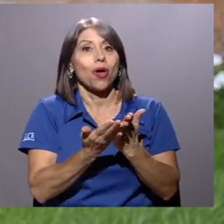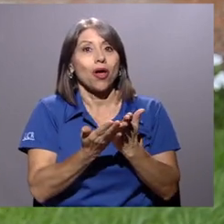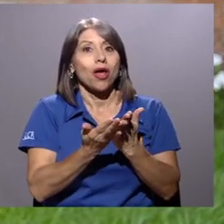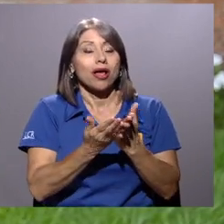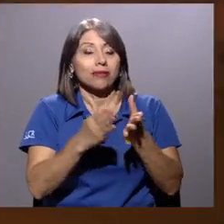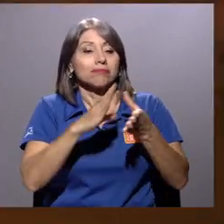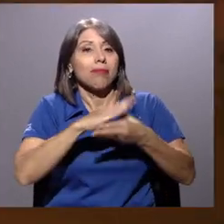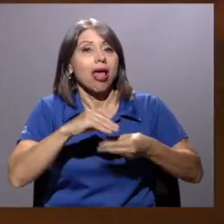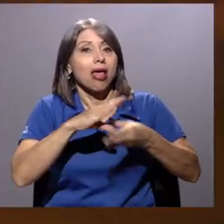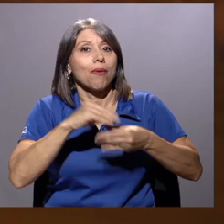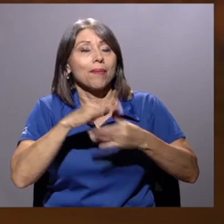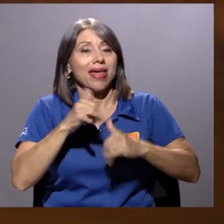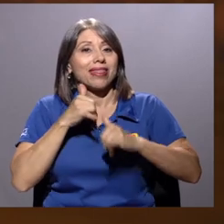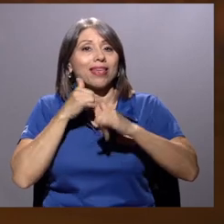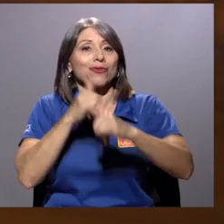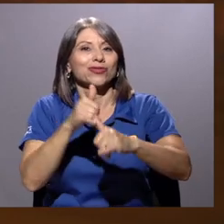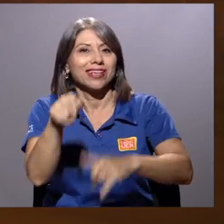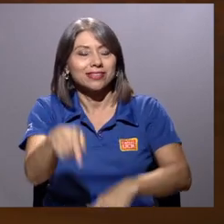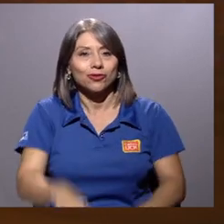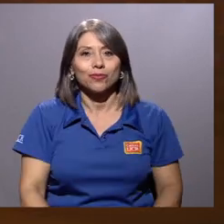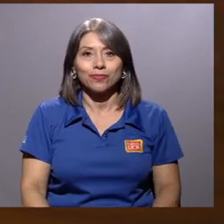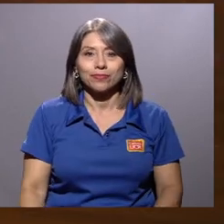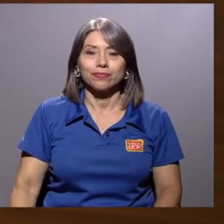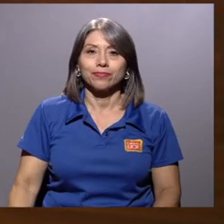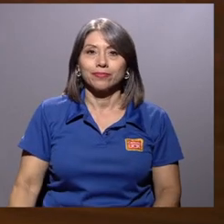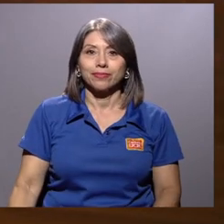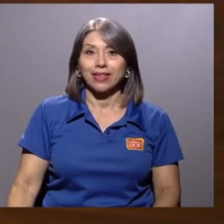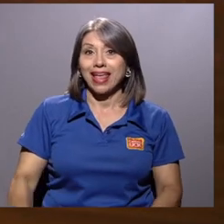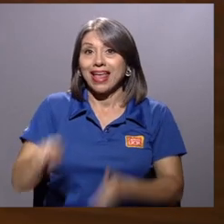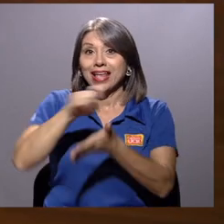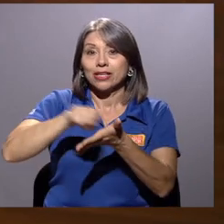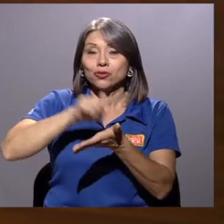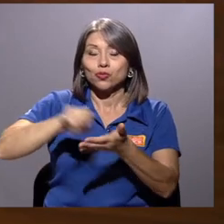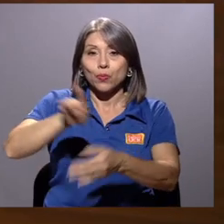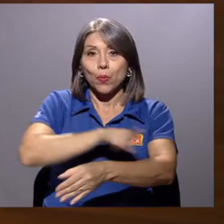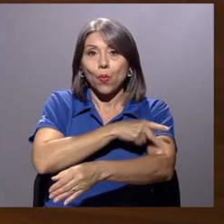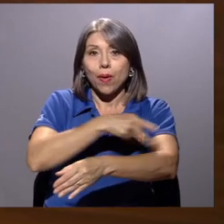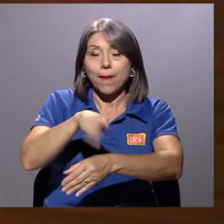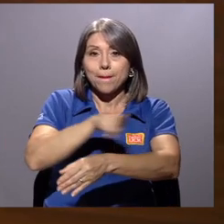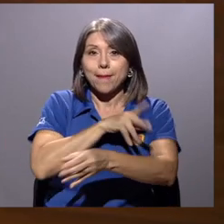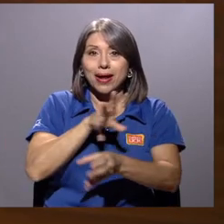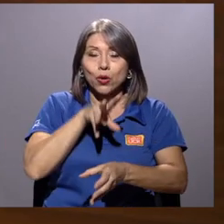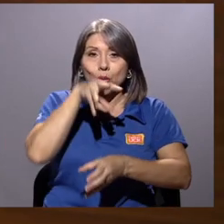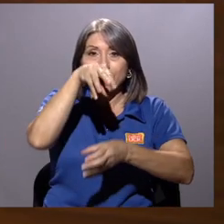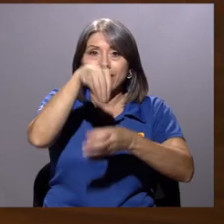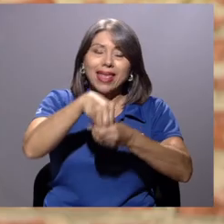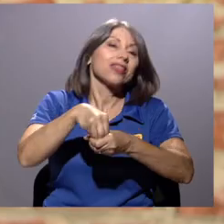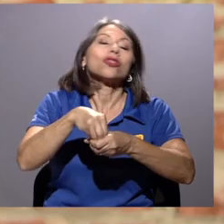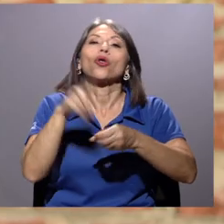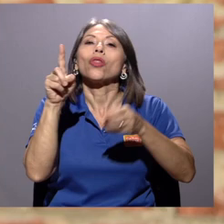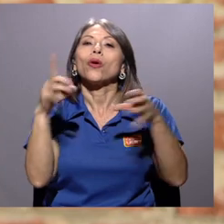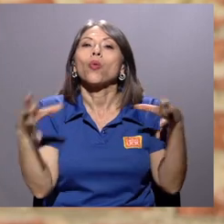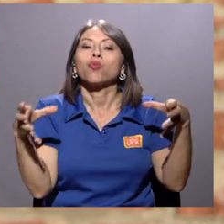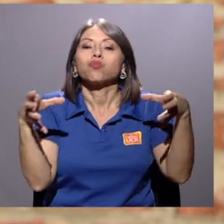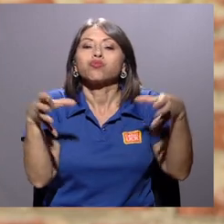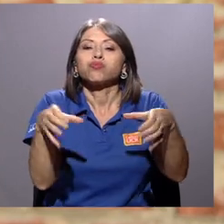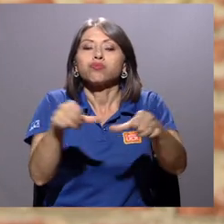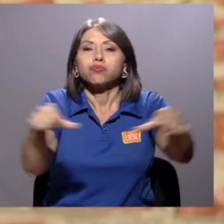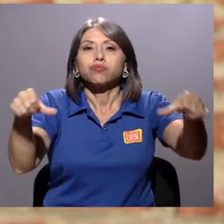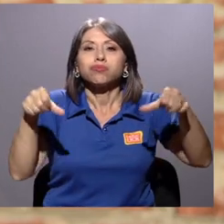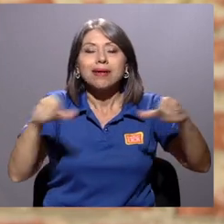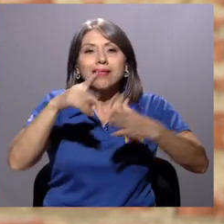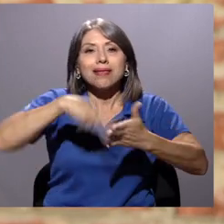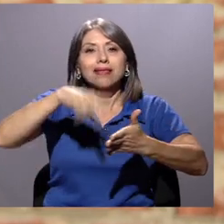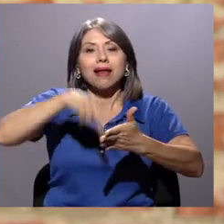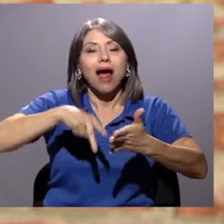país que la denuncia. Este es un poemario que se inscribe dentro de un movimiento literario o